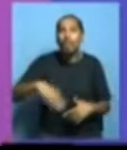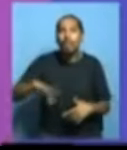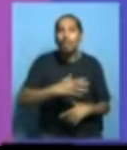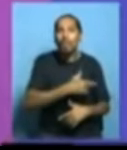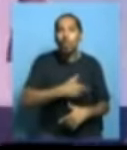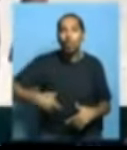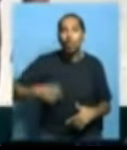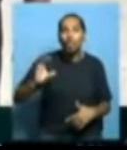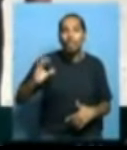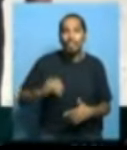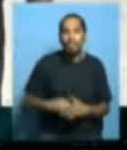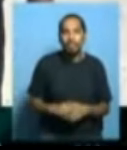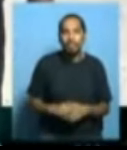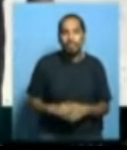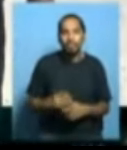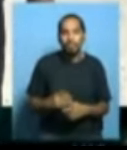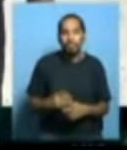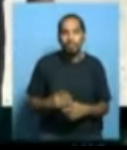Jorge.